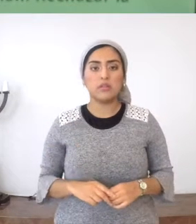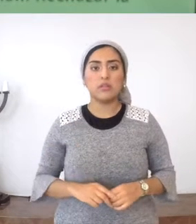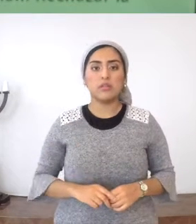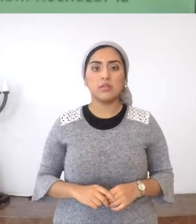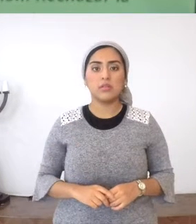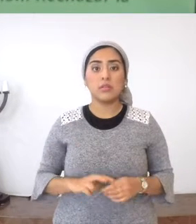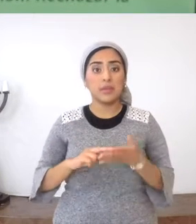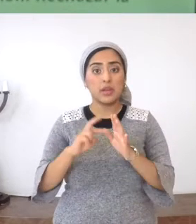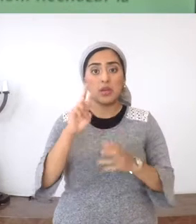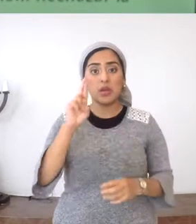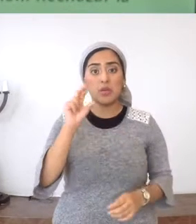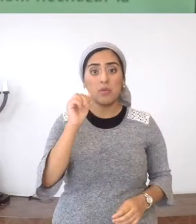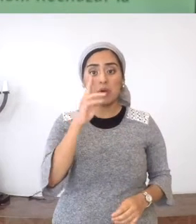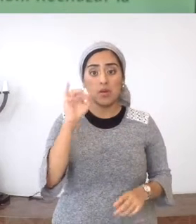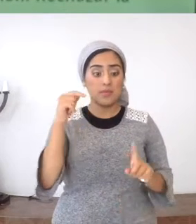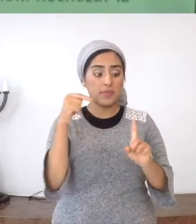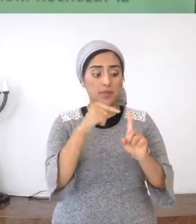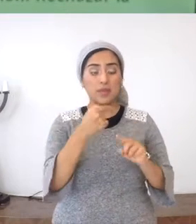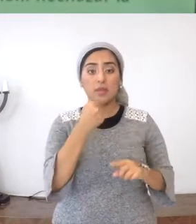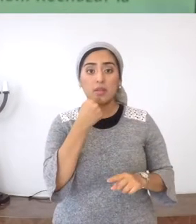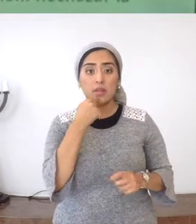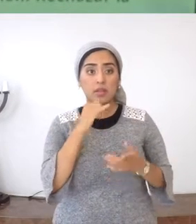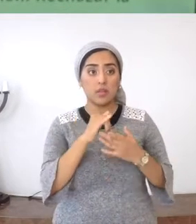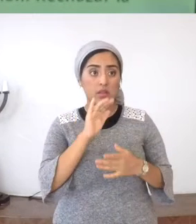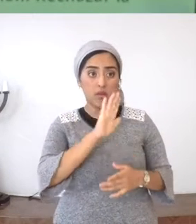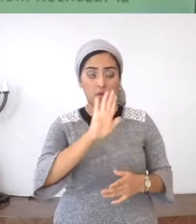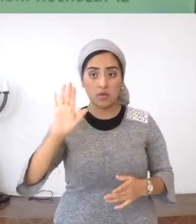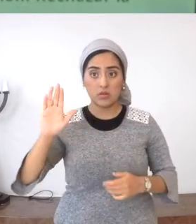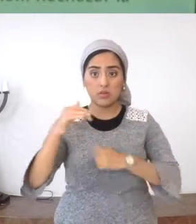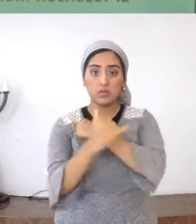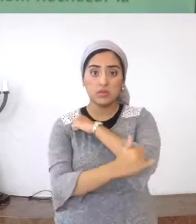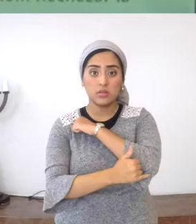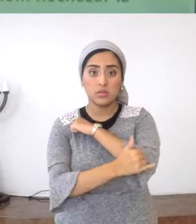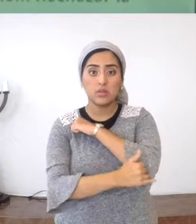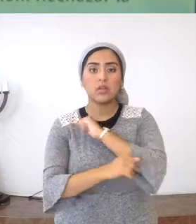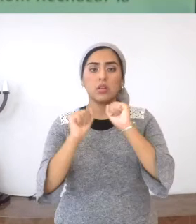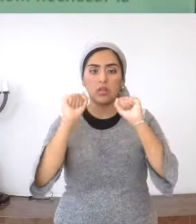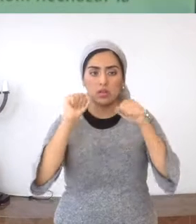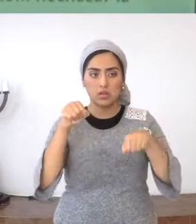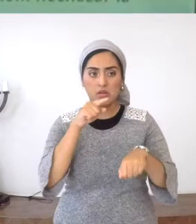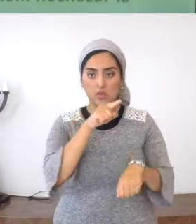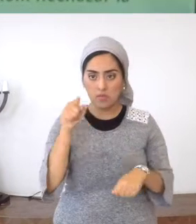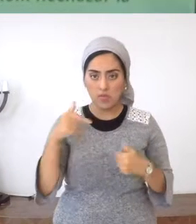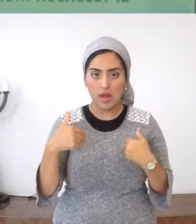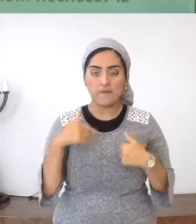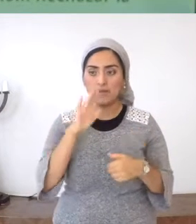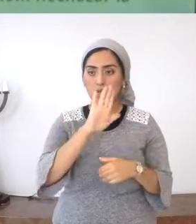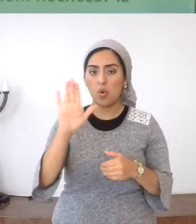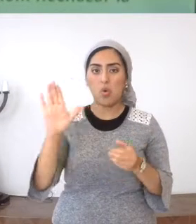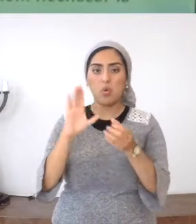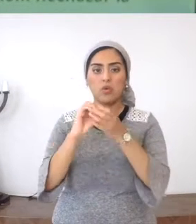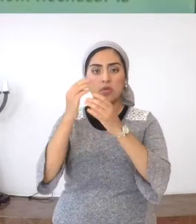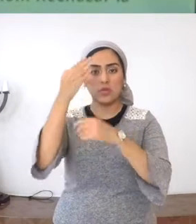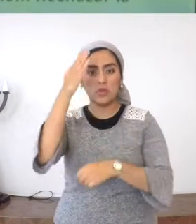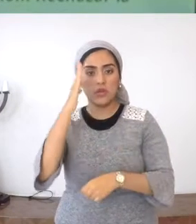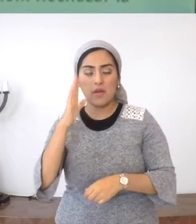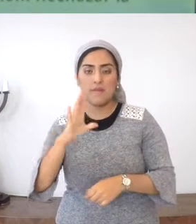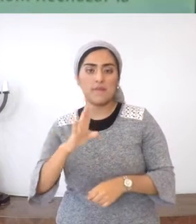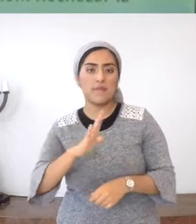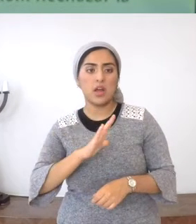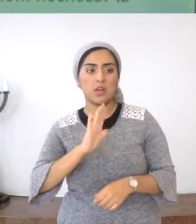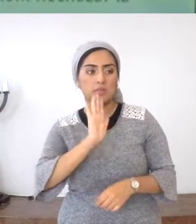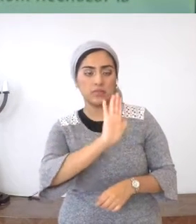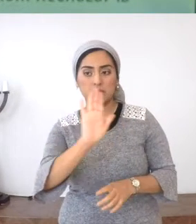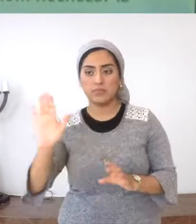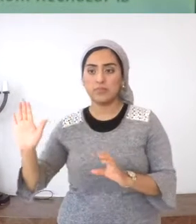Que contradicción Entonces Estos Rabinos Están diciendo Que cada nación Puede Puede